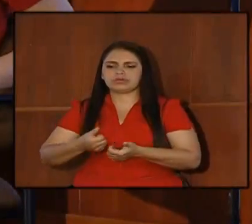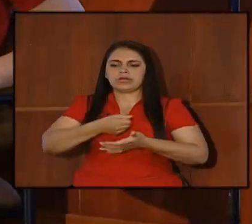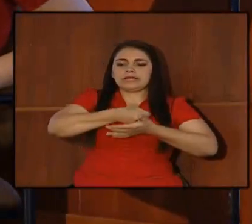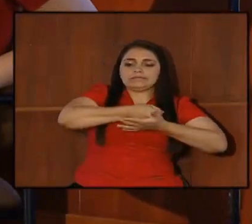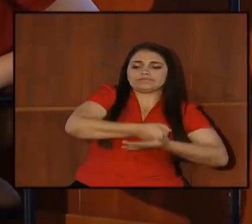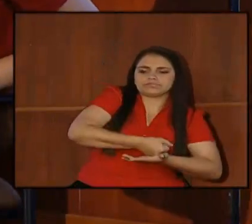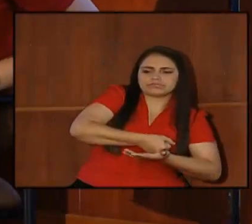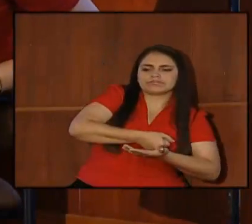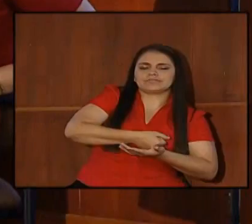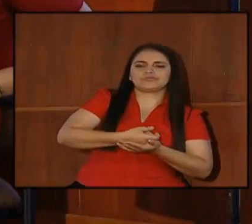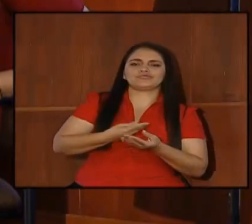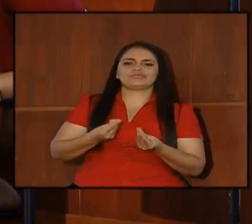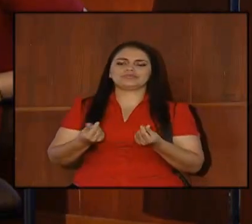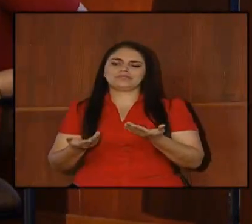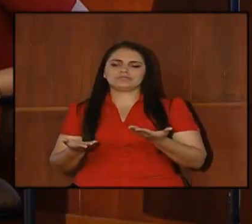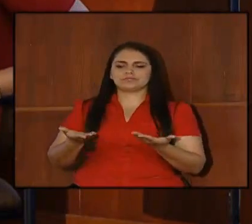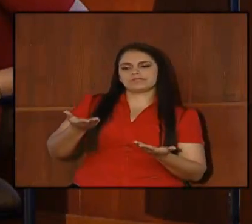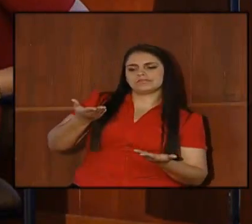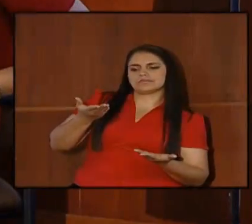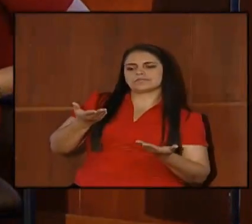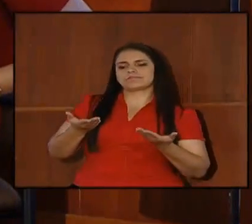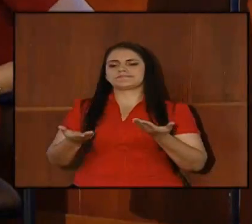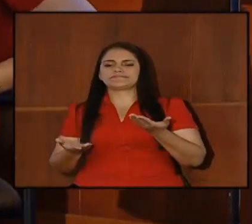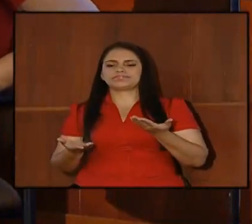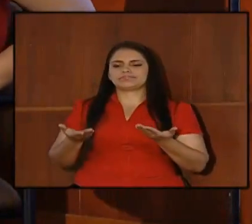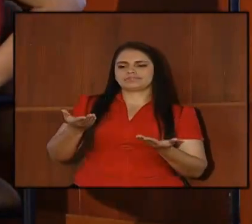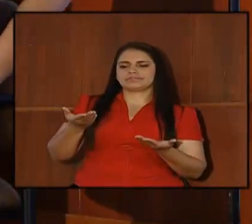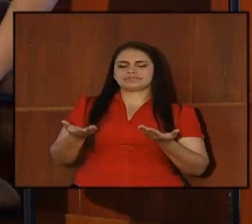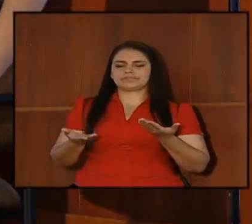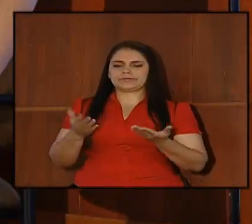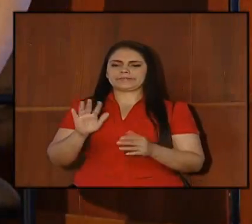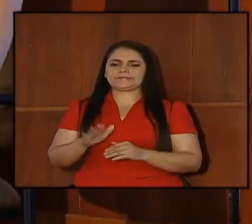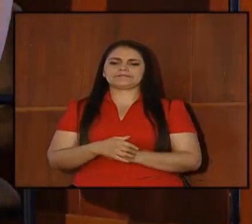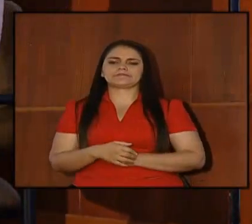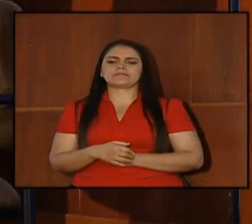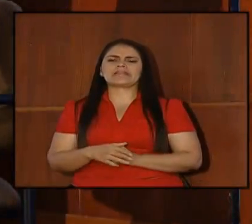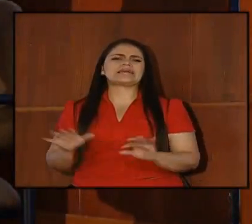otra cadera, ¿cierto? Entonces, que haga balanceos. Esos movimientos tan